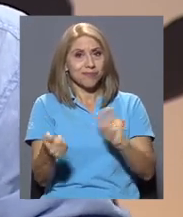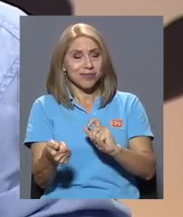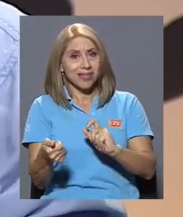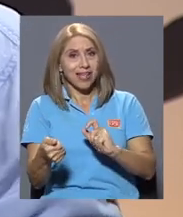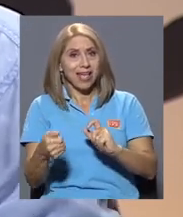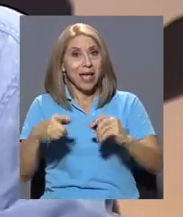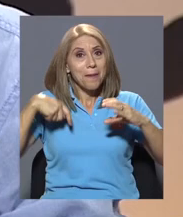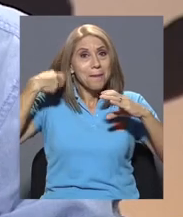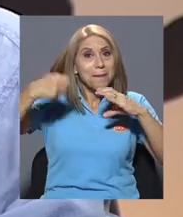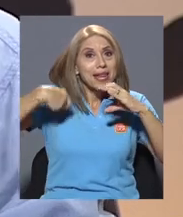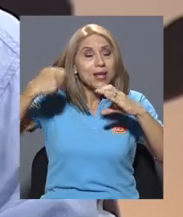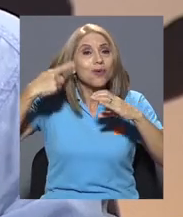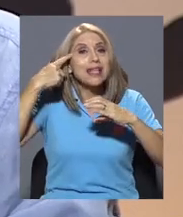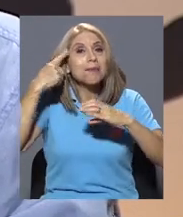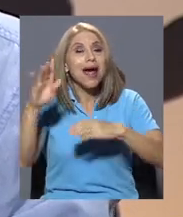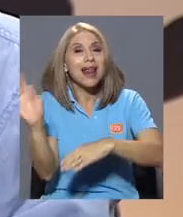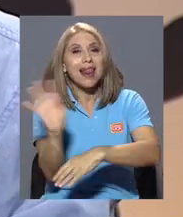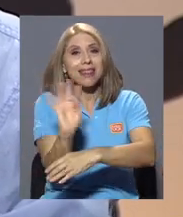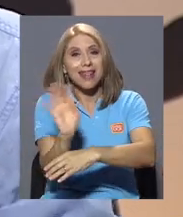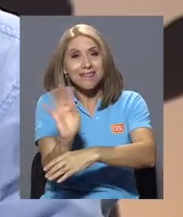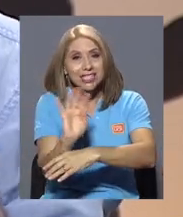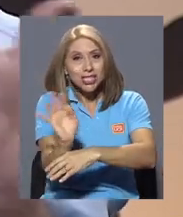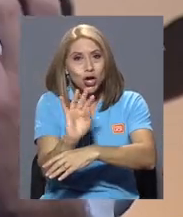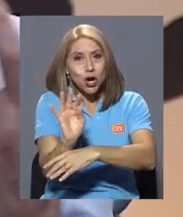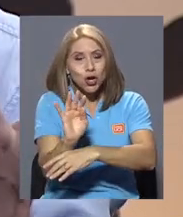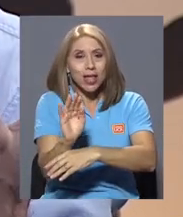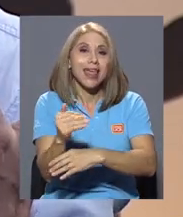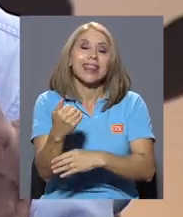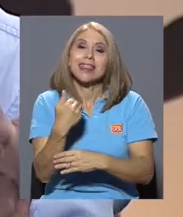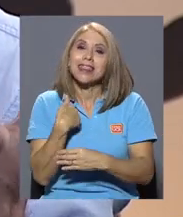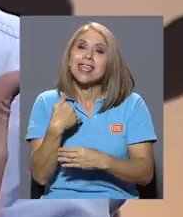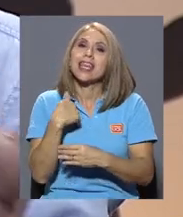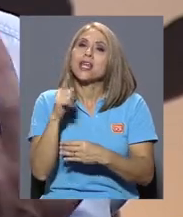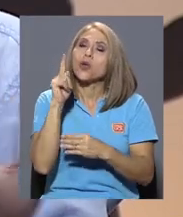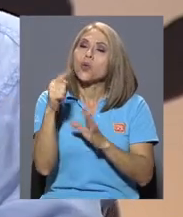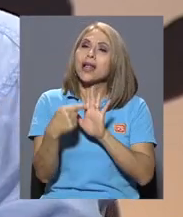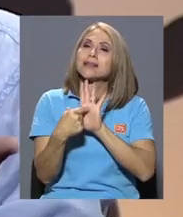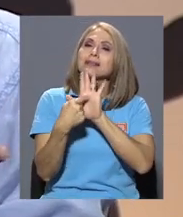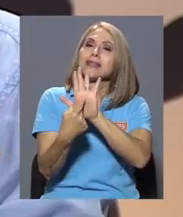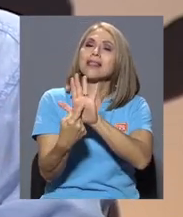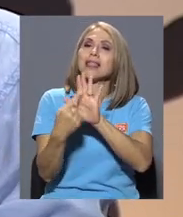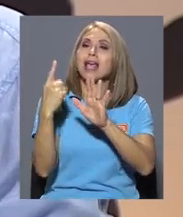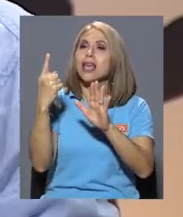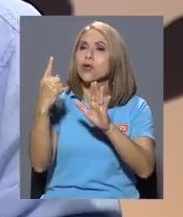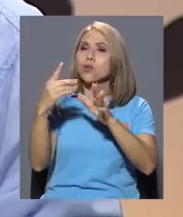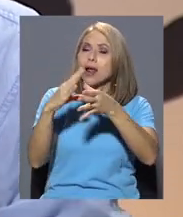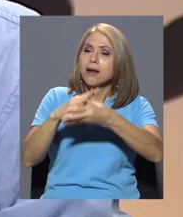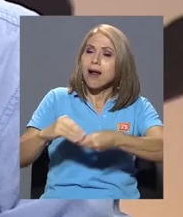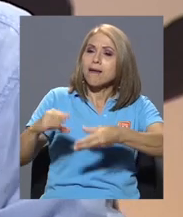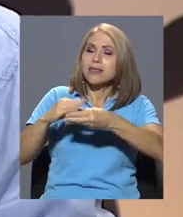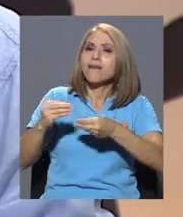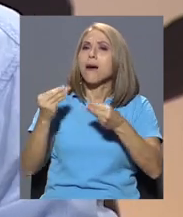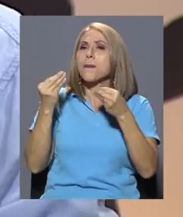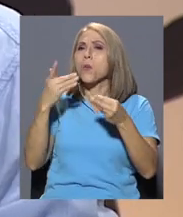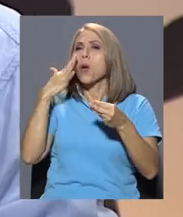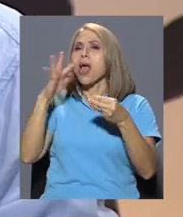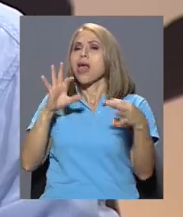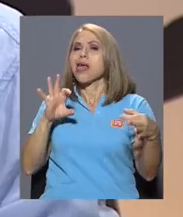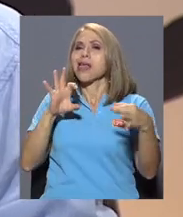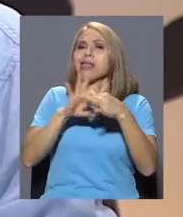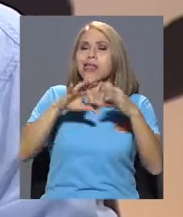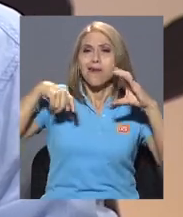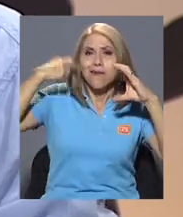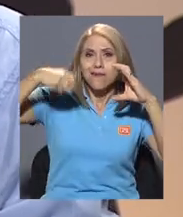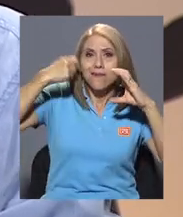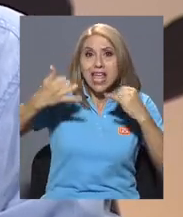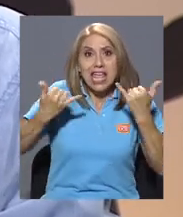películas para la televisión tienen una estética y una narrativa muy cinematográfica y esas son las series de las que